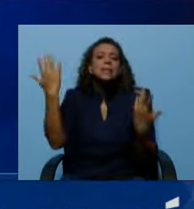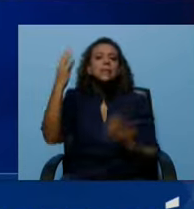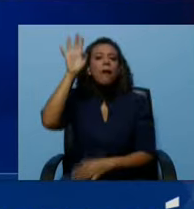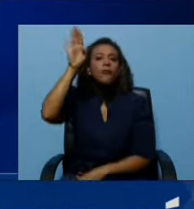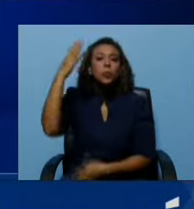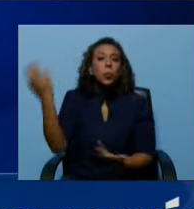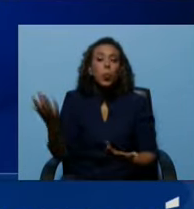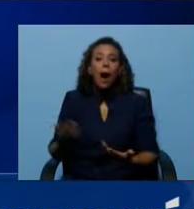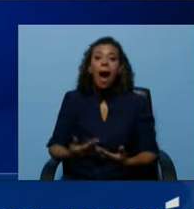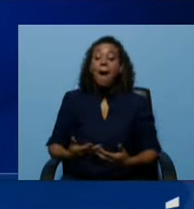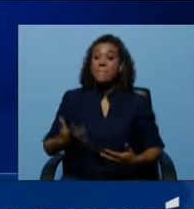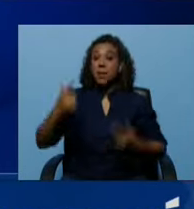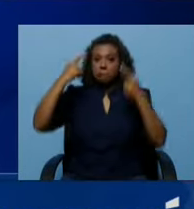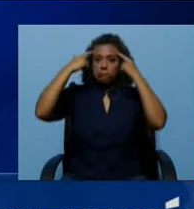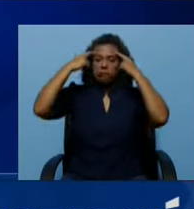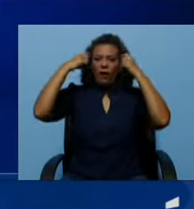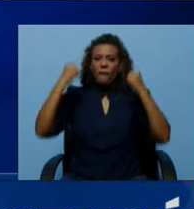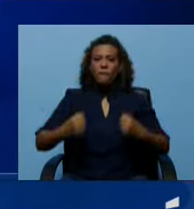Pensándolo con cabeza propia,